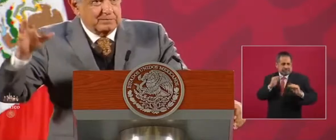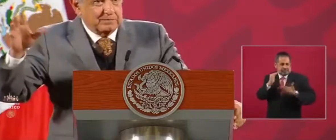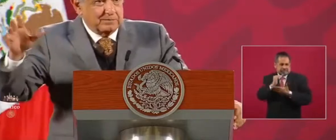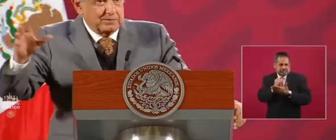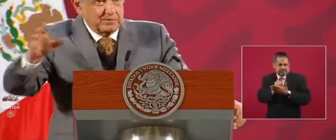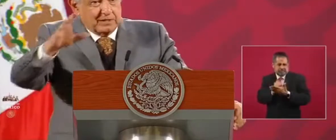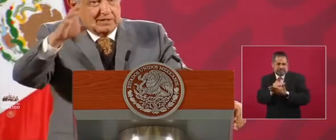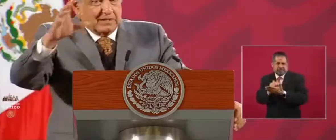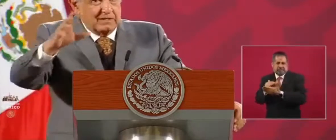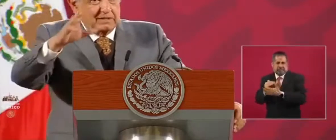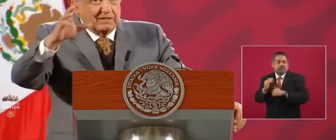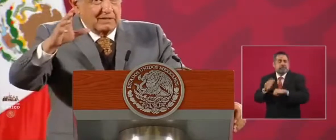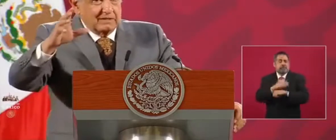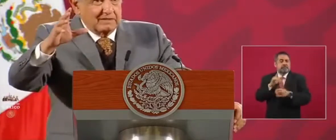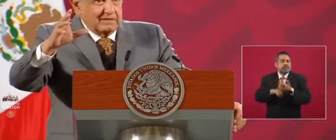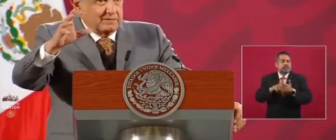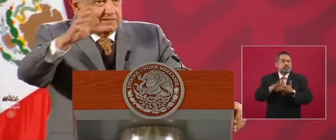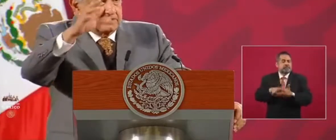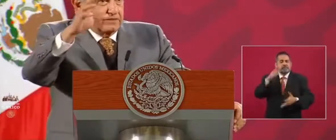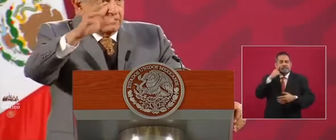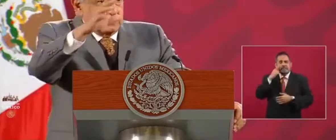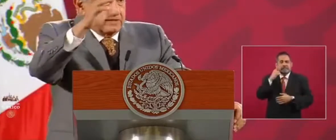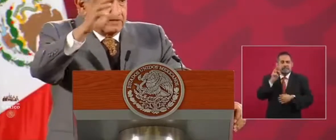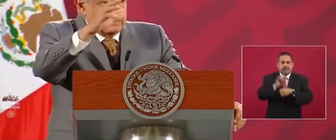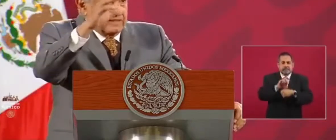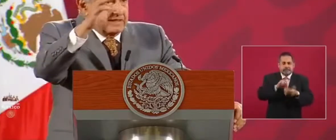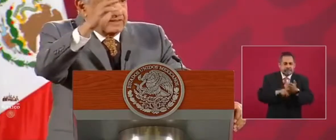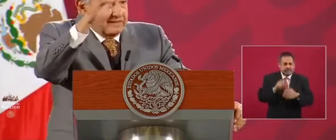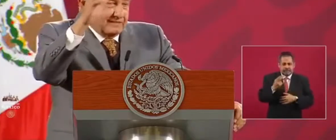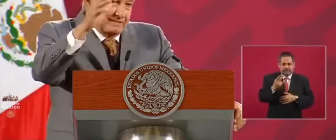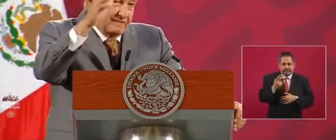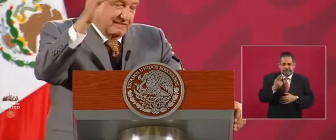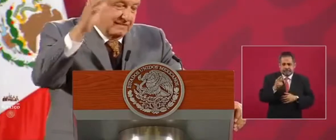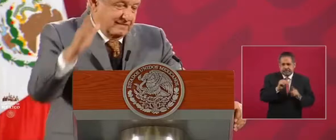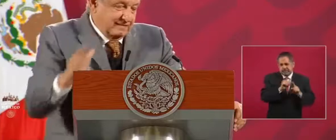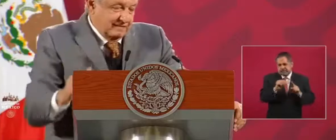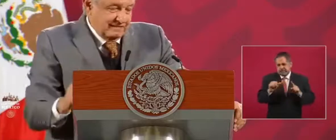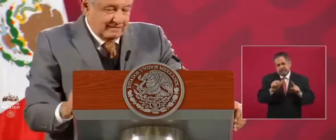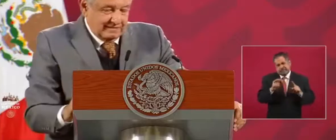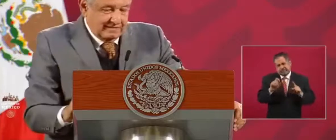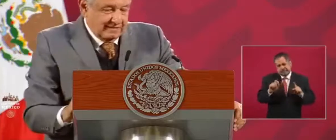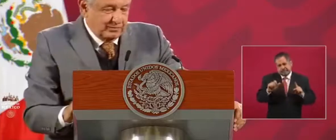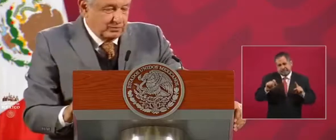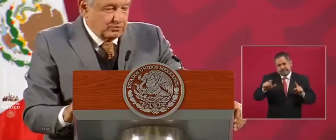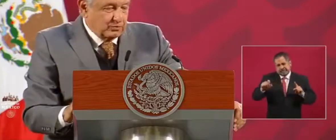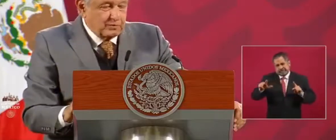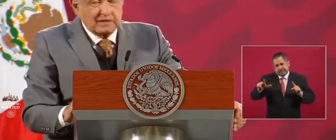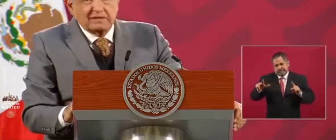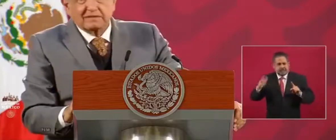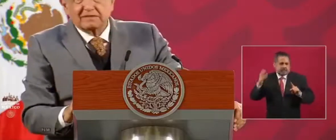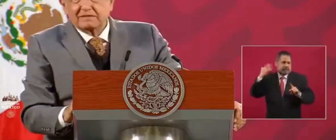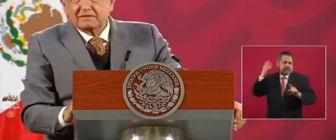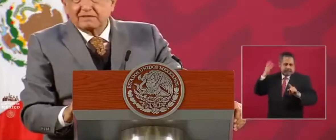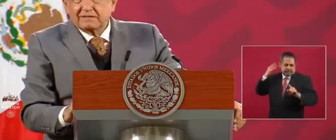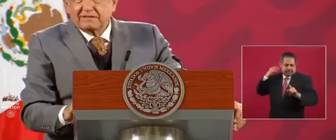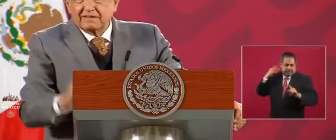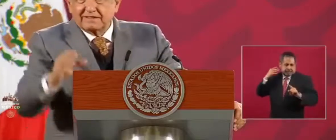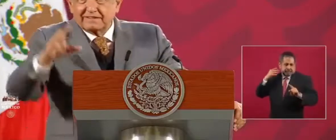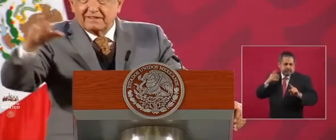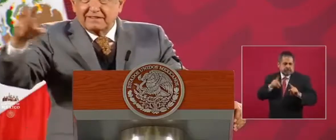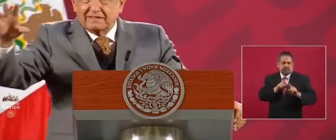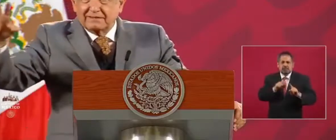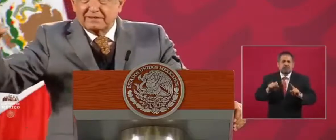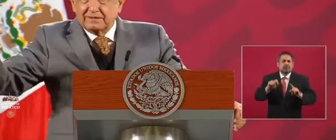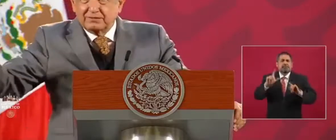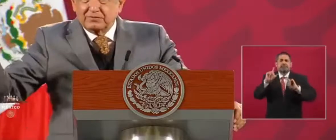porque por lo general del 25 hacia adelante, así es en tiempos normales, la gente